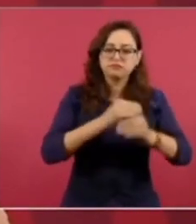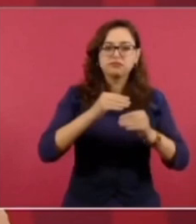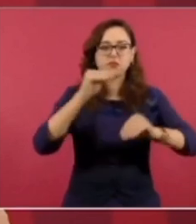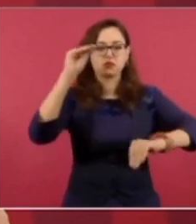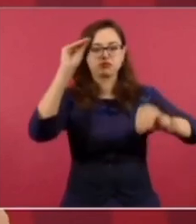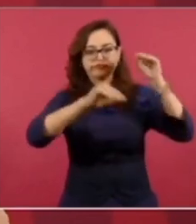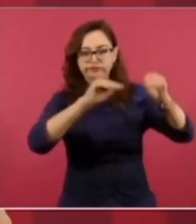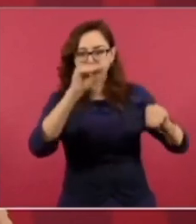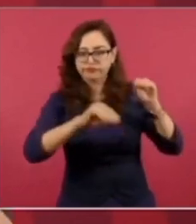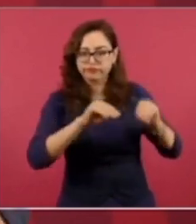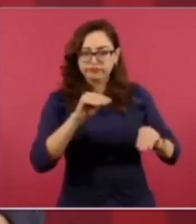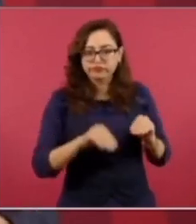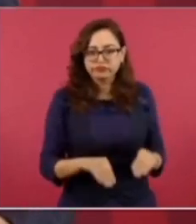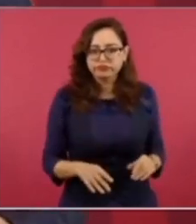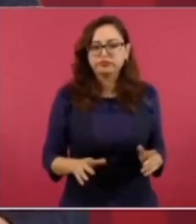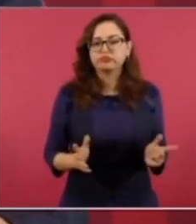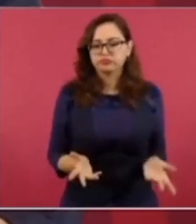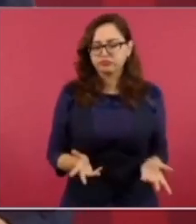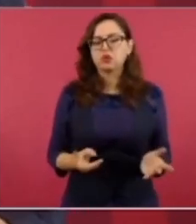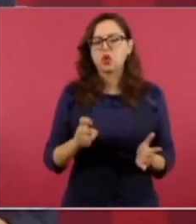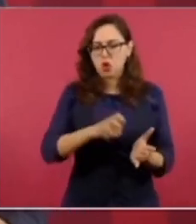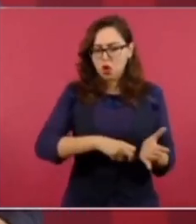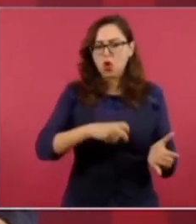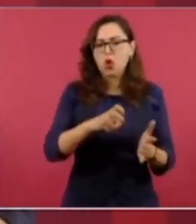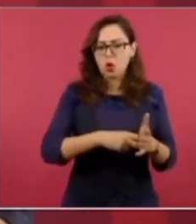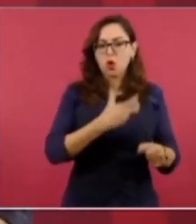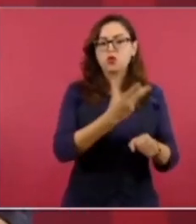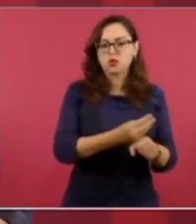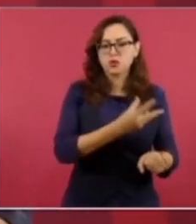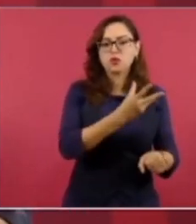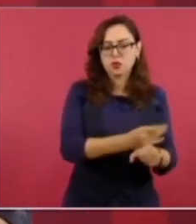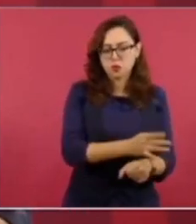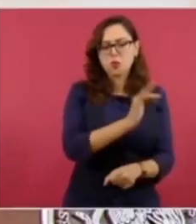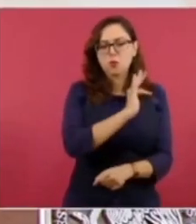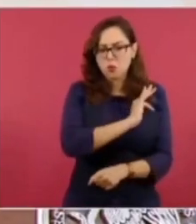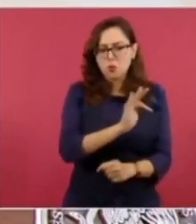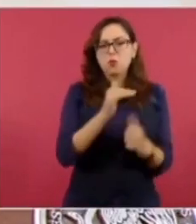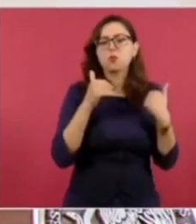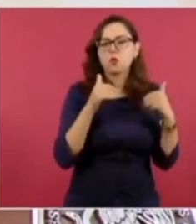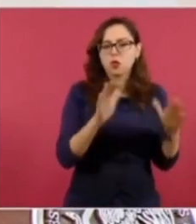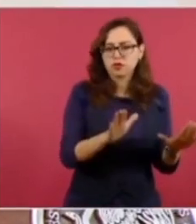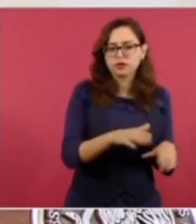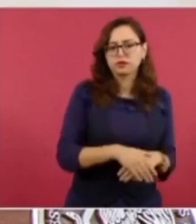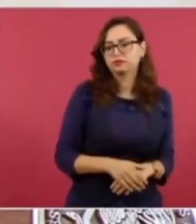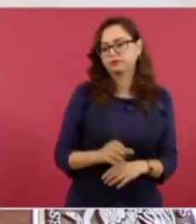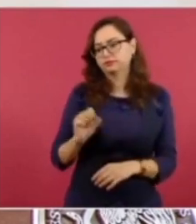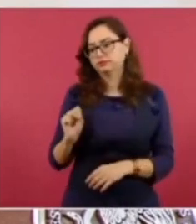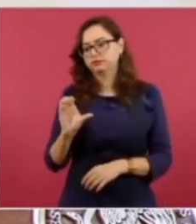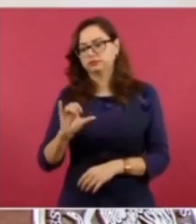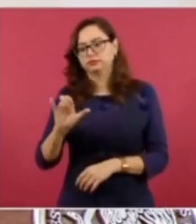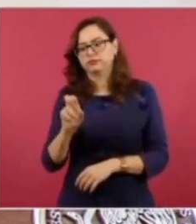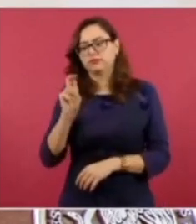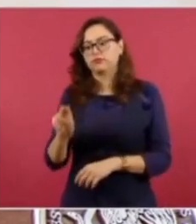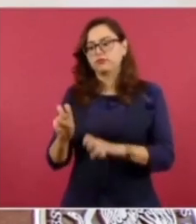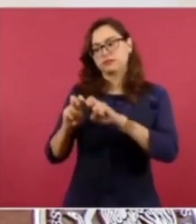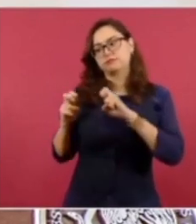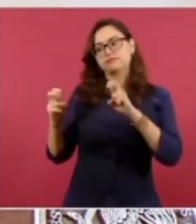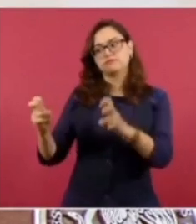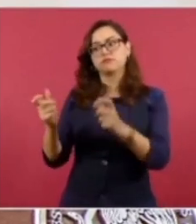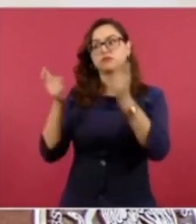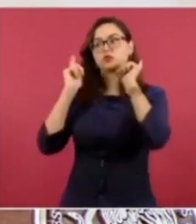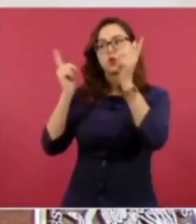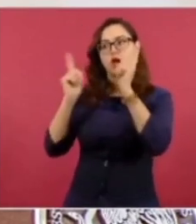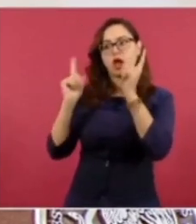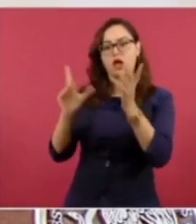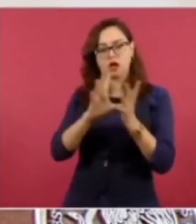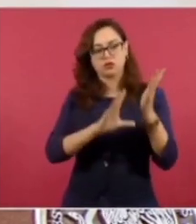Yo tengo mucha confianza que los ministros van a actuar con apego a la